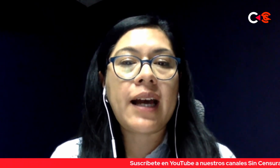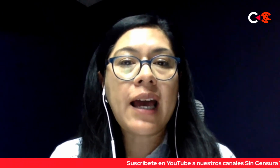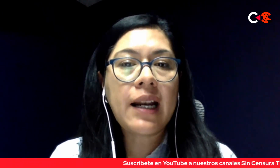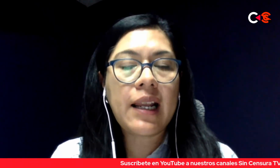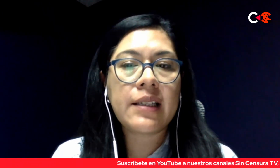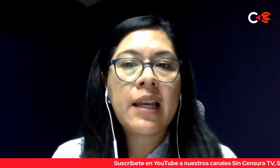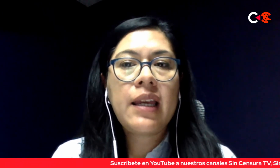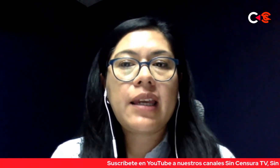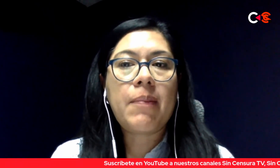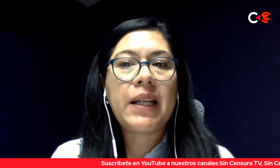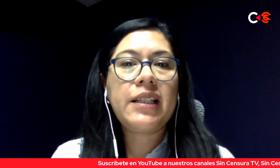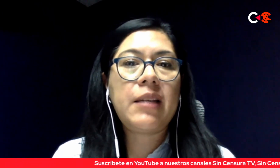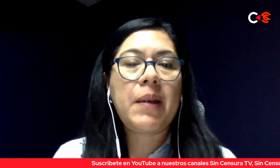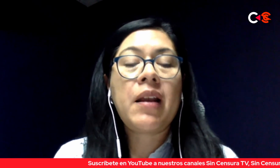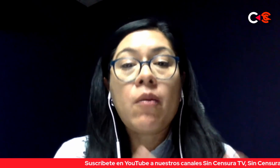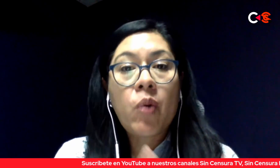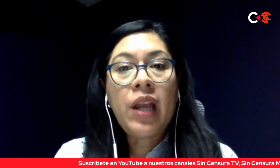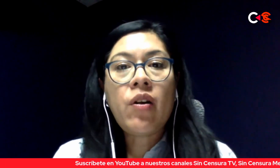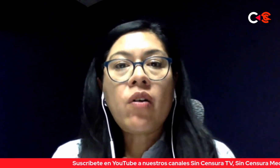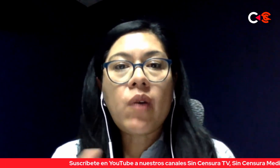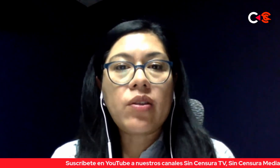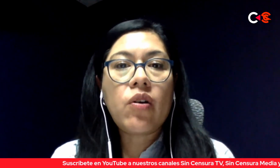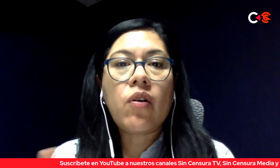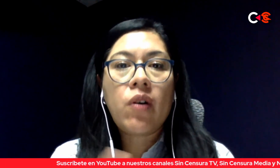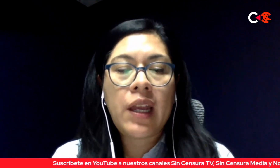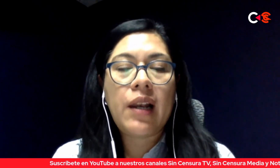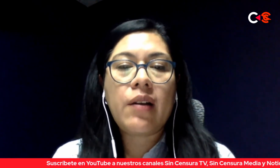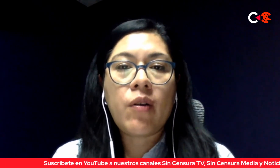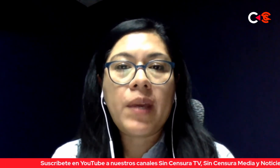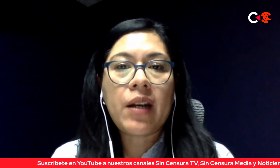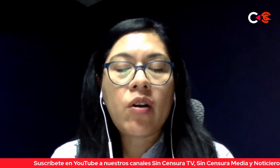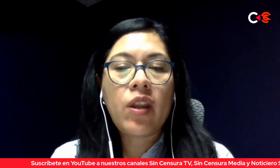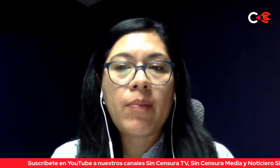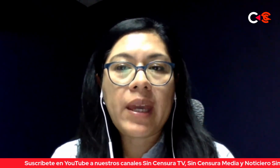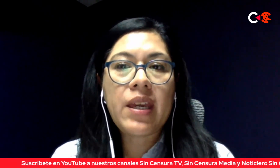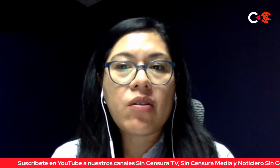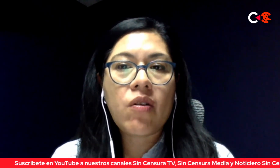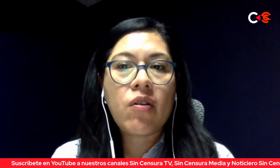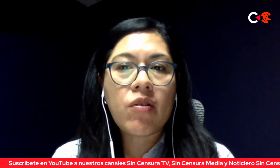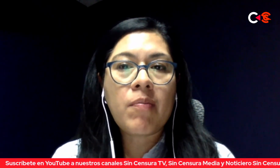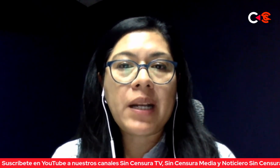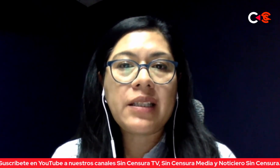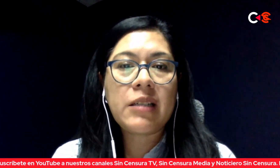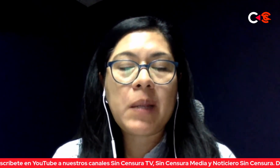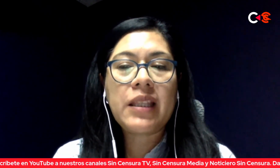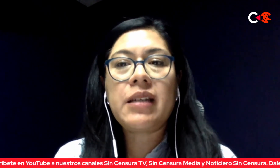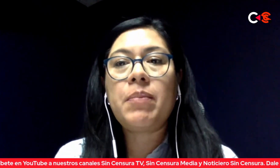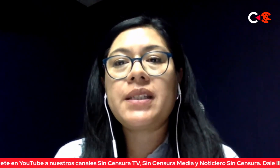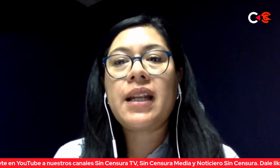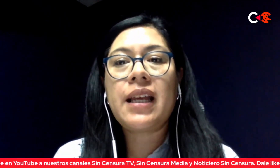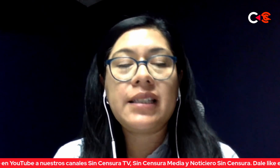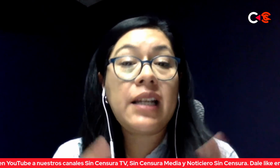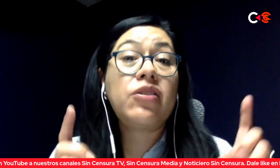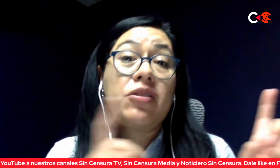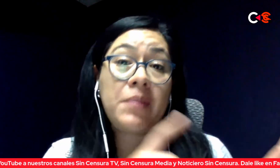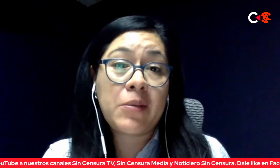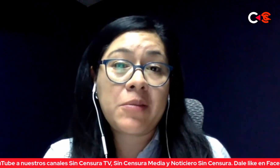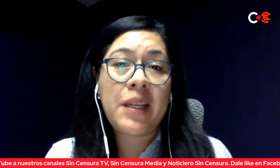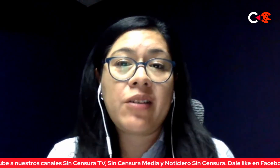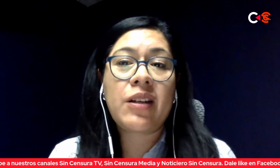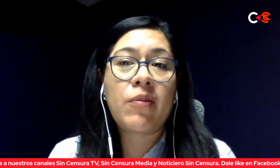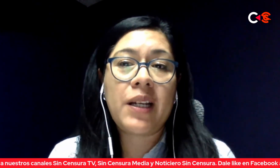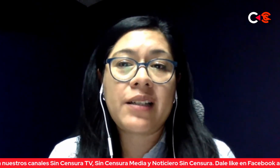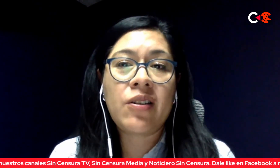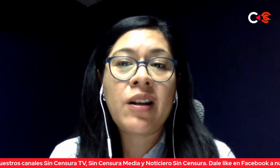que dejarles que participen. Bueno, cuando el gobierno de México compra estas plantas, empiezan a decir esos